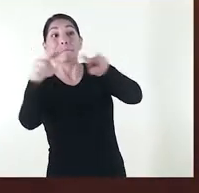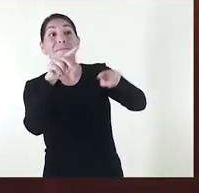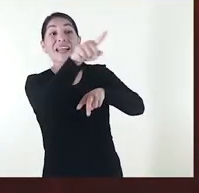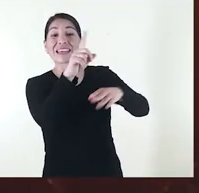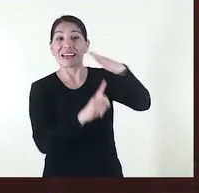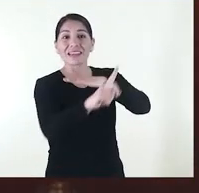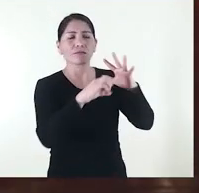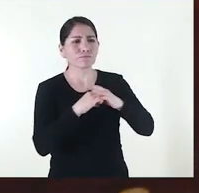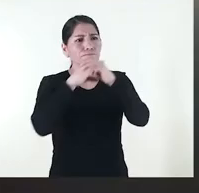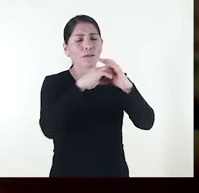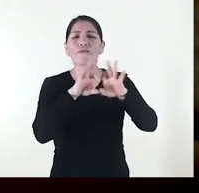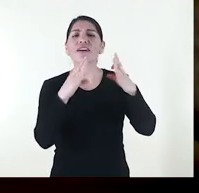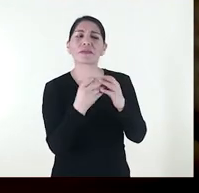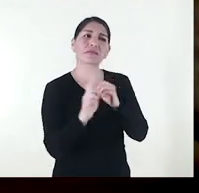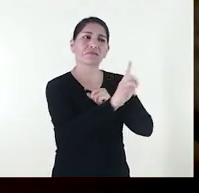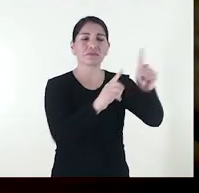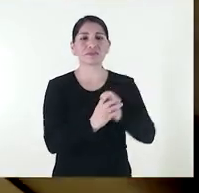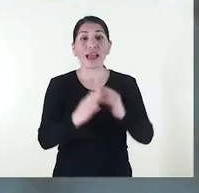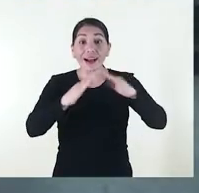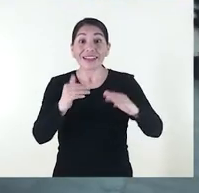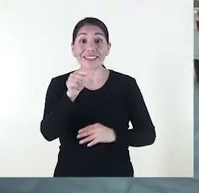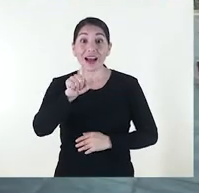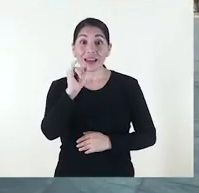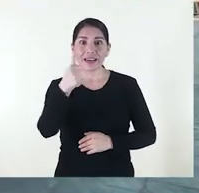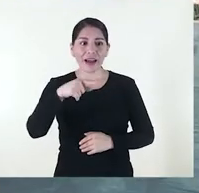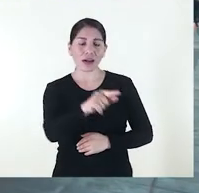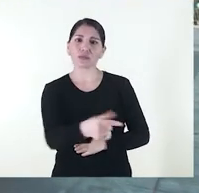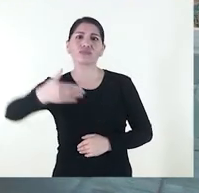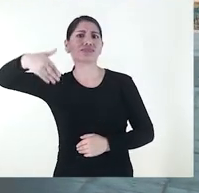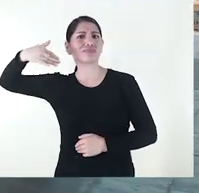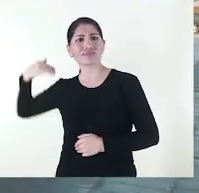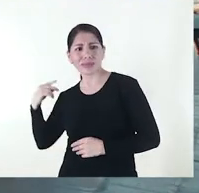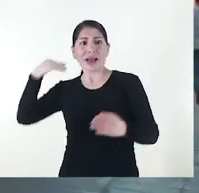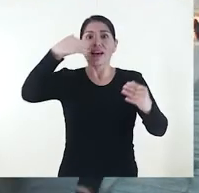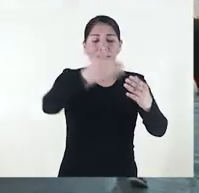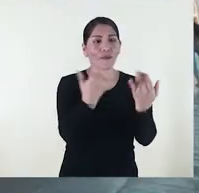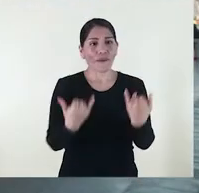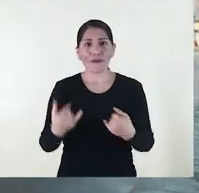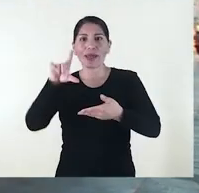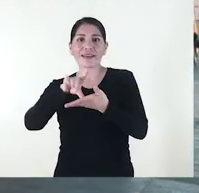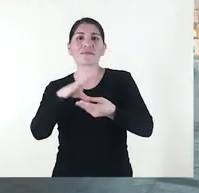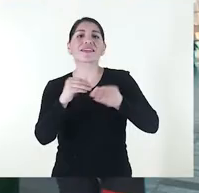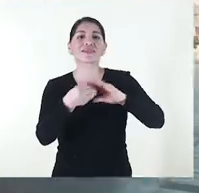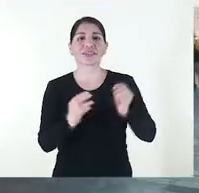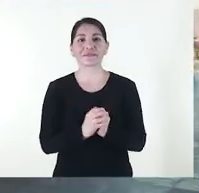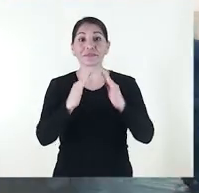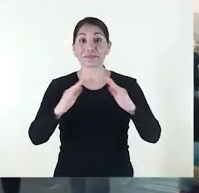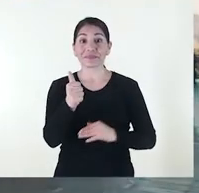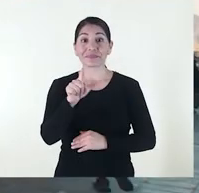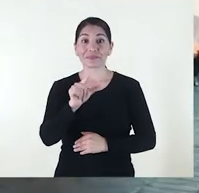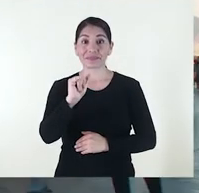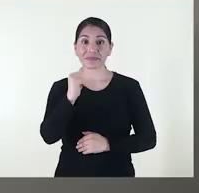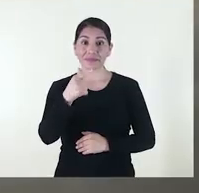la capilla oratorio de la familia. La Casa Aliaga, un patrimonio familiar que ha sido legado por generaciones, es parte de la